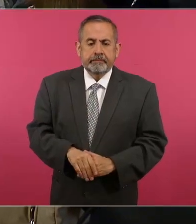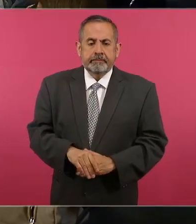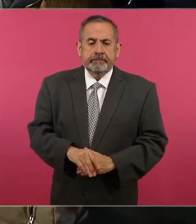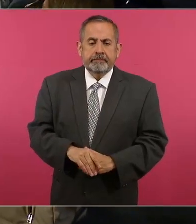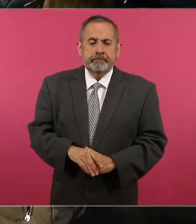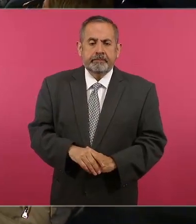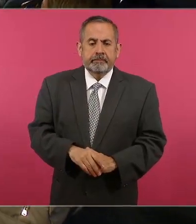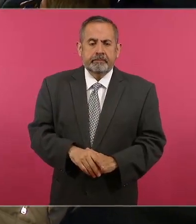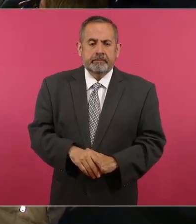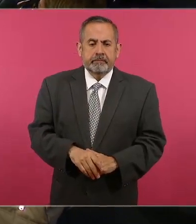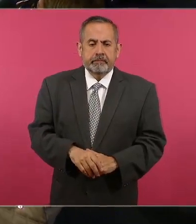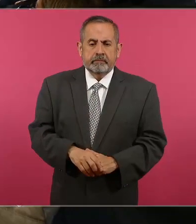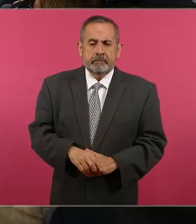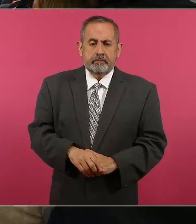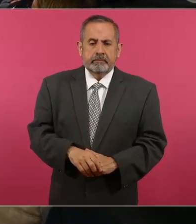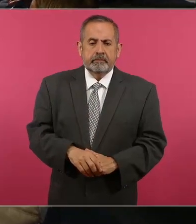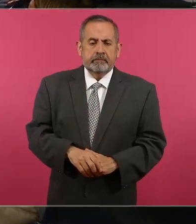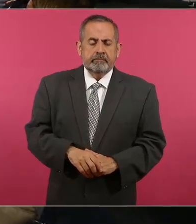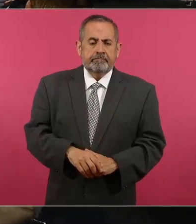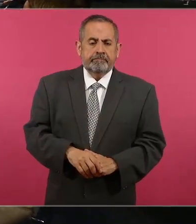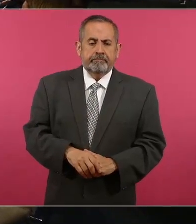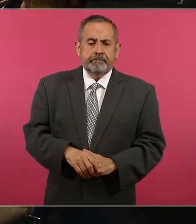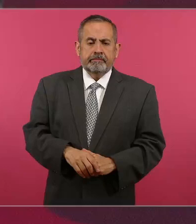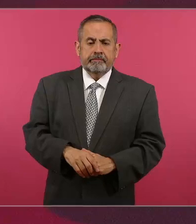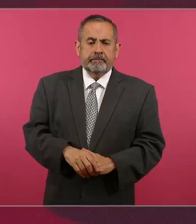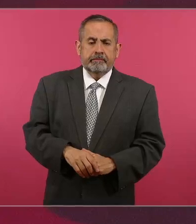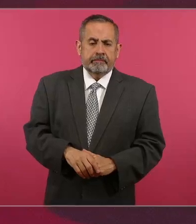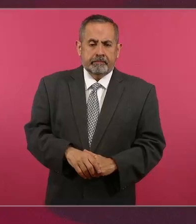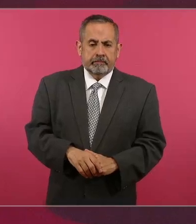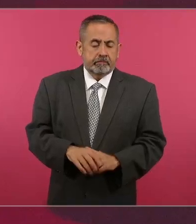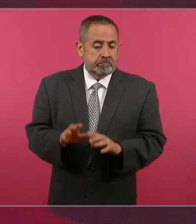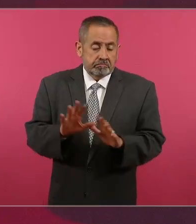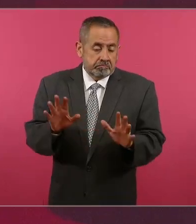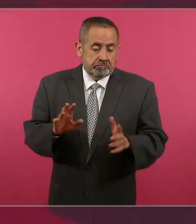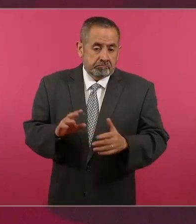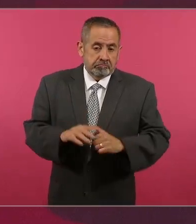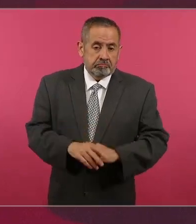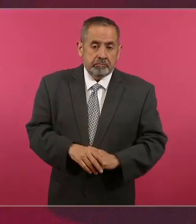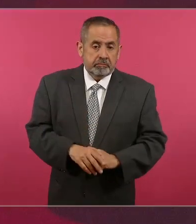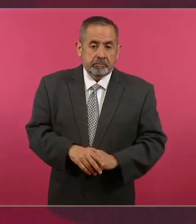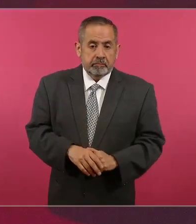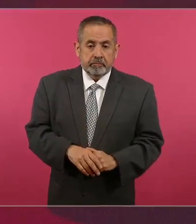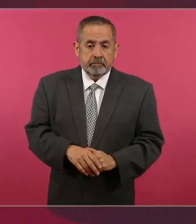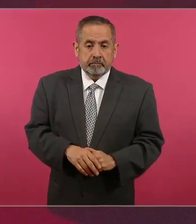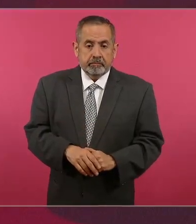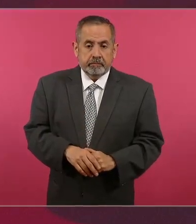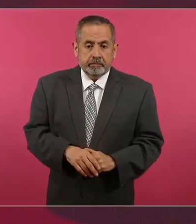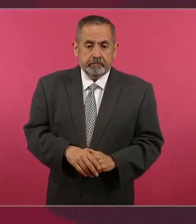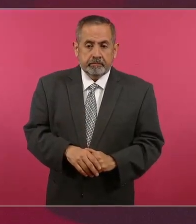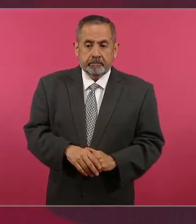o solamente…? No, no. Yo creo que